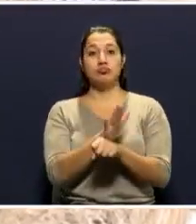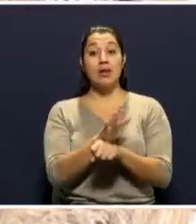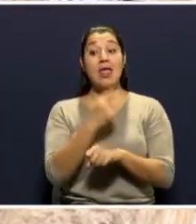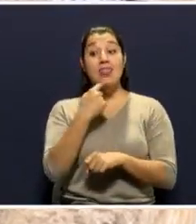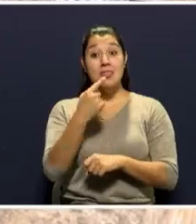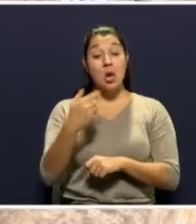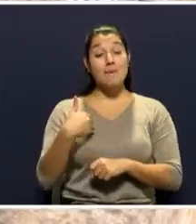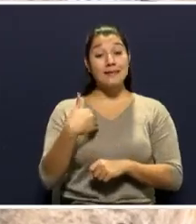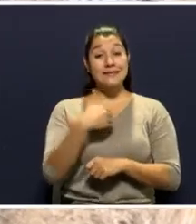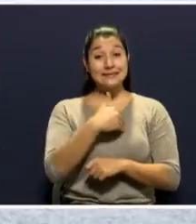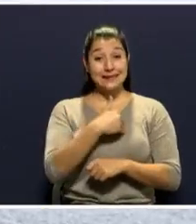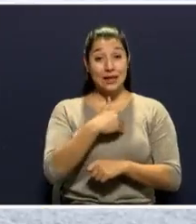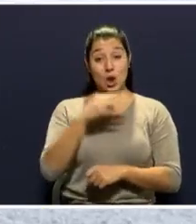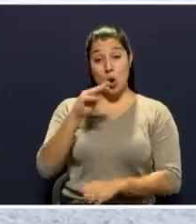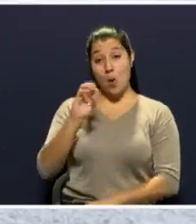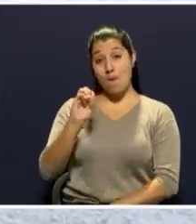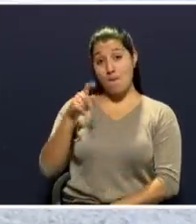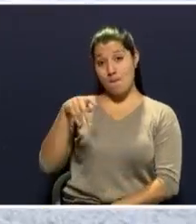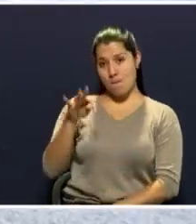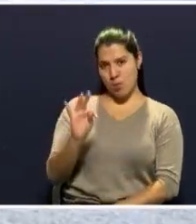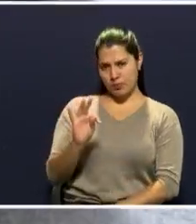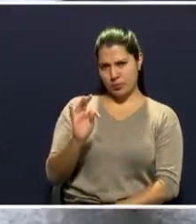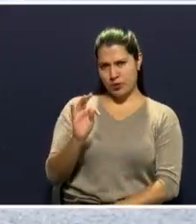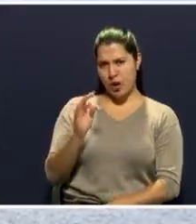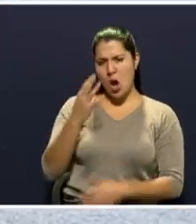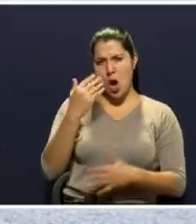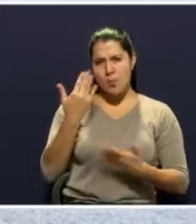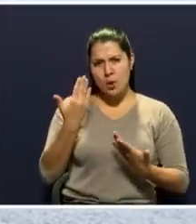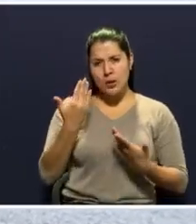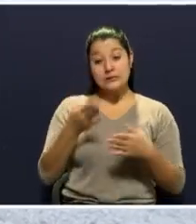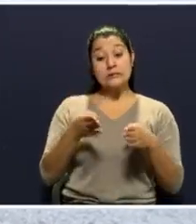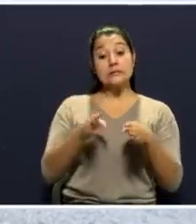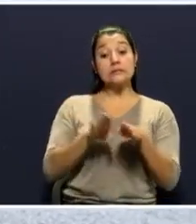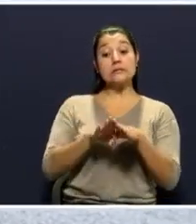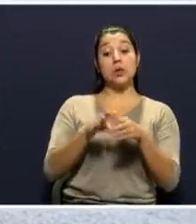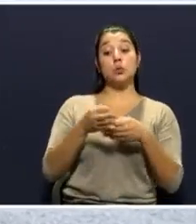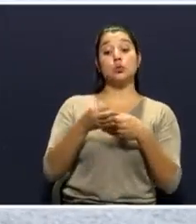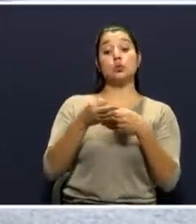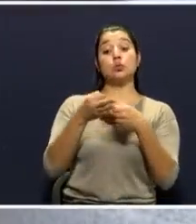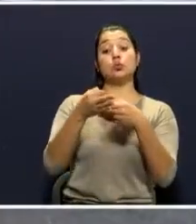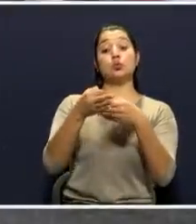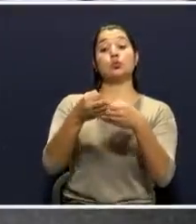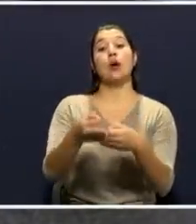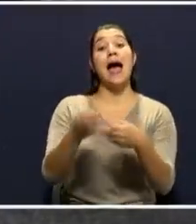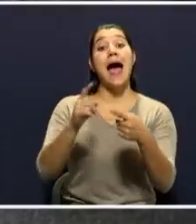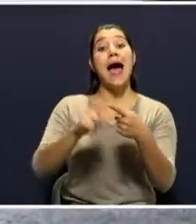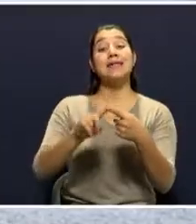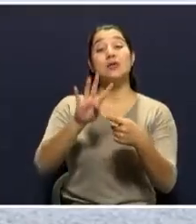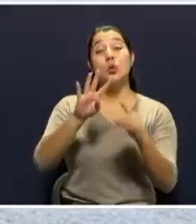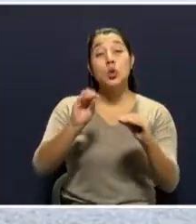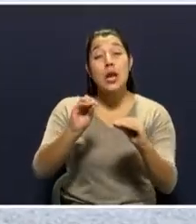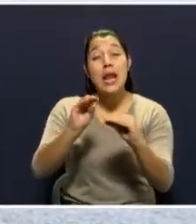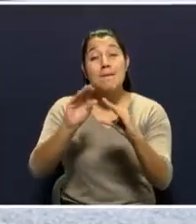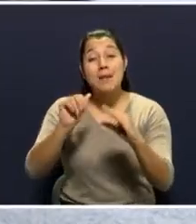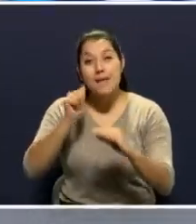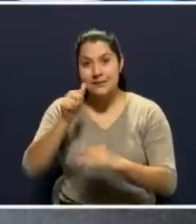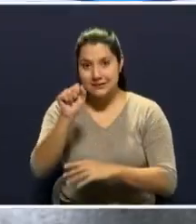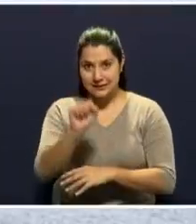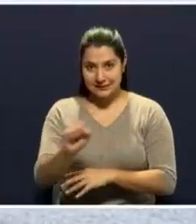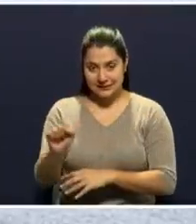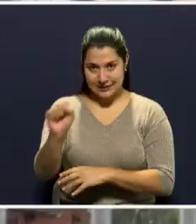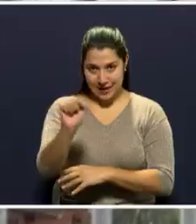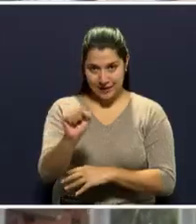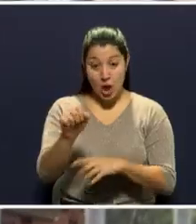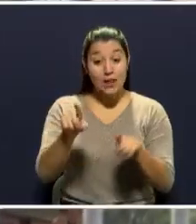Públicas y Transporte. El cierre se extenderá hasta las 4 de la mañana del sábado. Además,